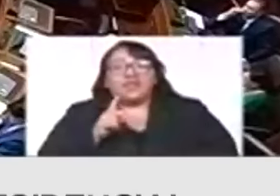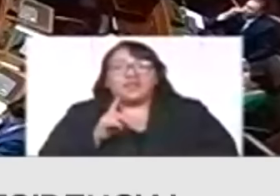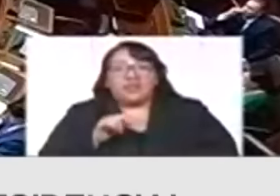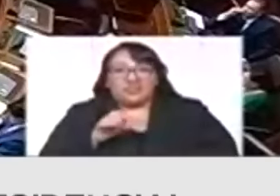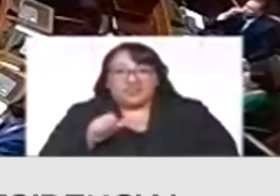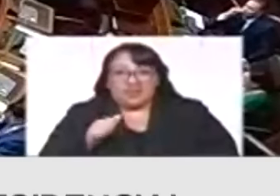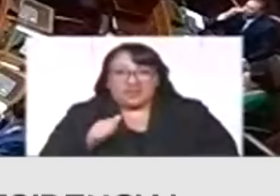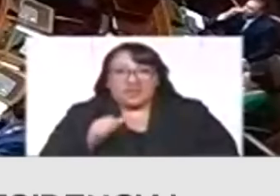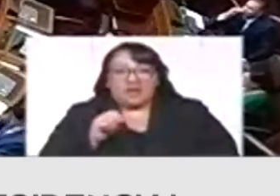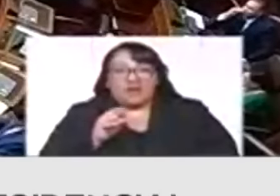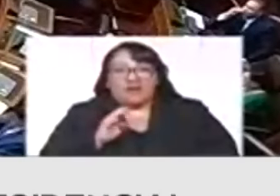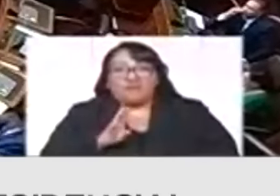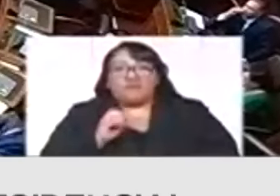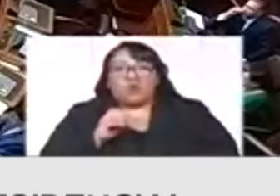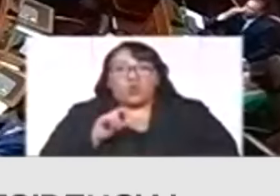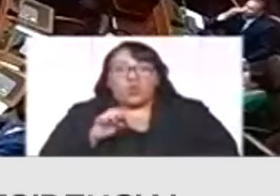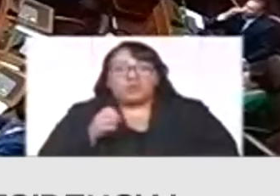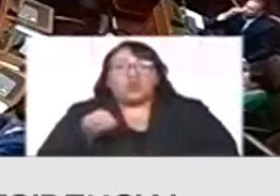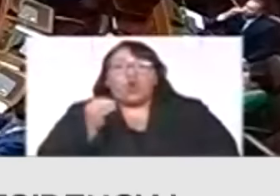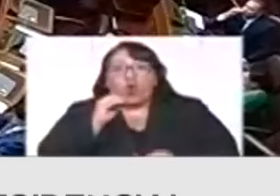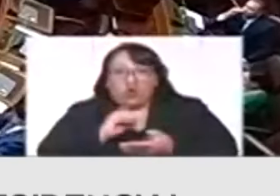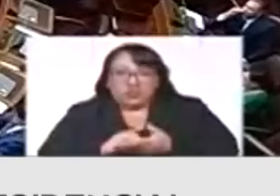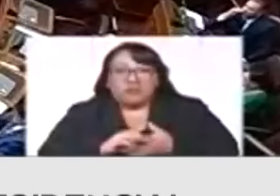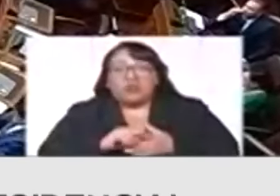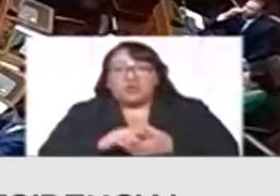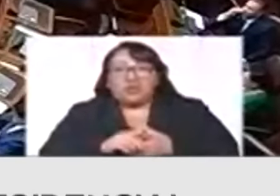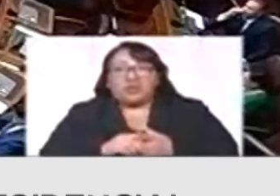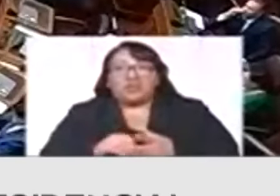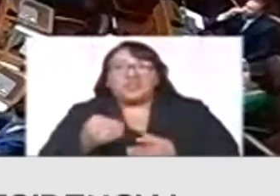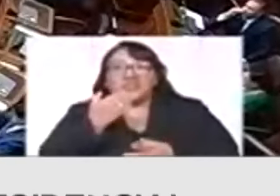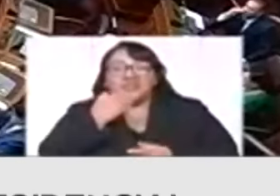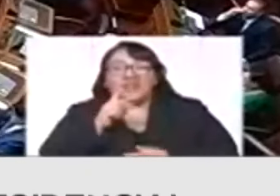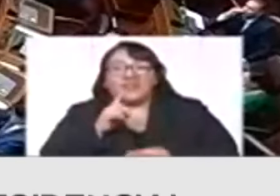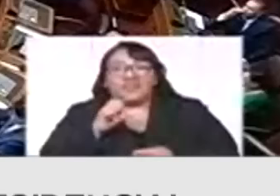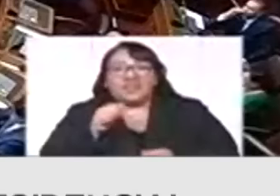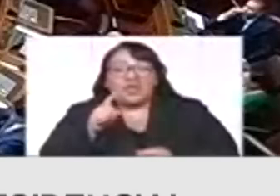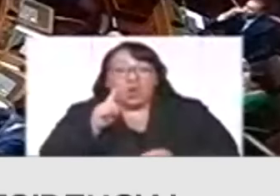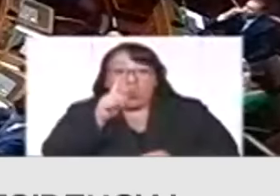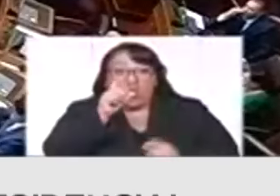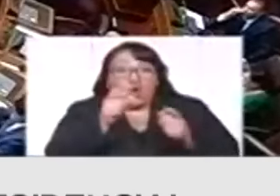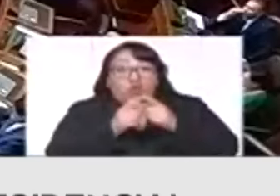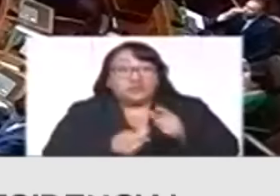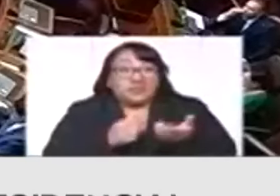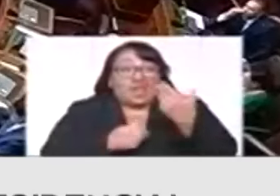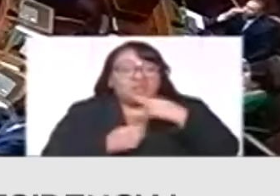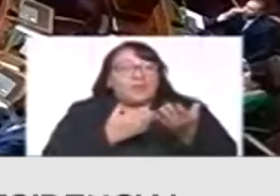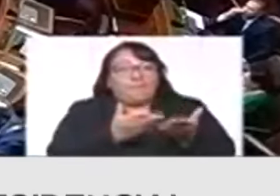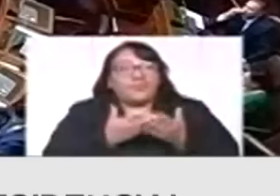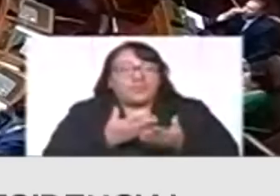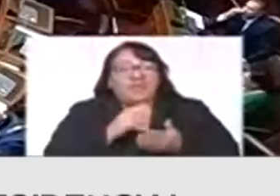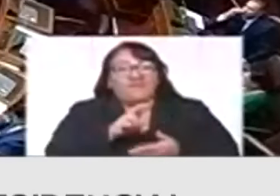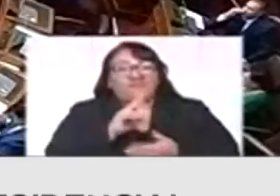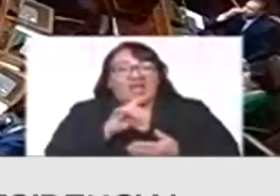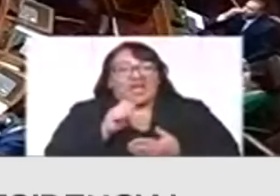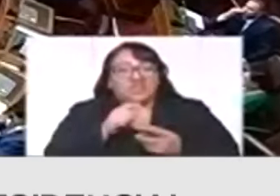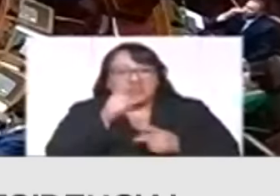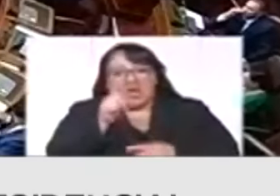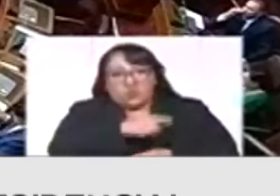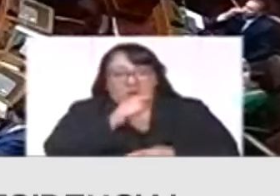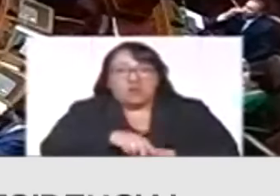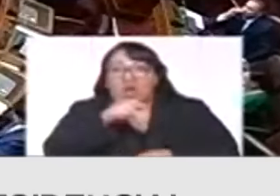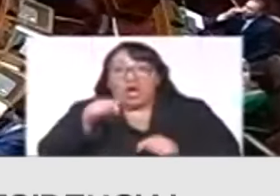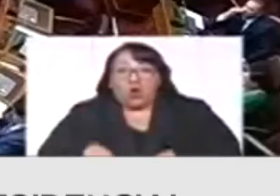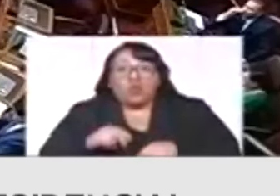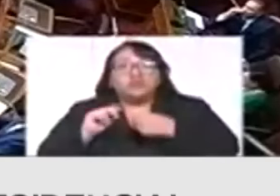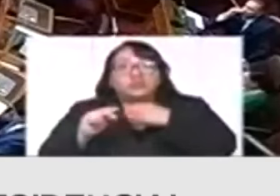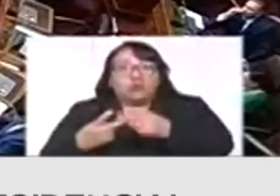bancada parlamentaria de Perú Libre y suscrita por otras bancadas como Cambio Democrático, Juntos por el Perú, el Bloque Magisterial y así también Acción Popular